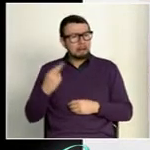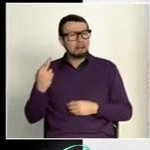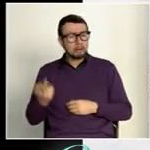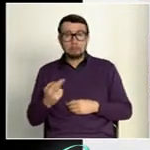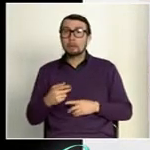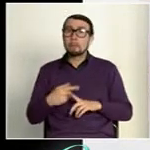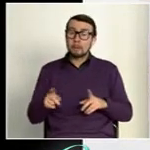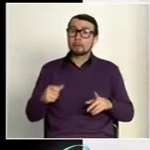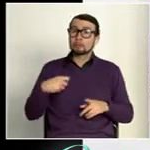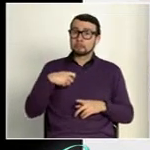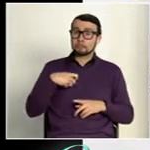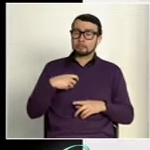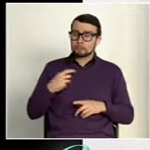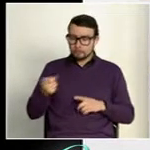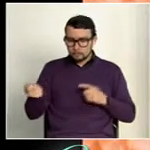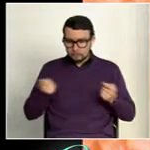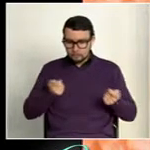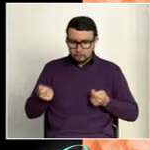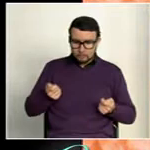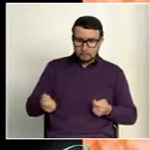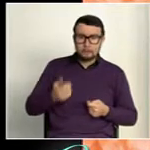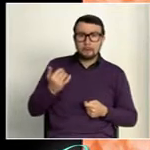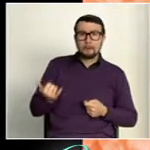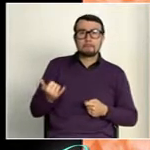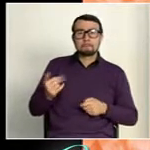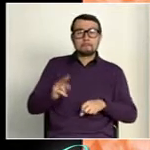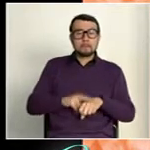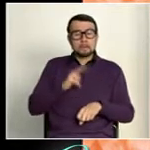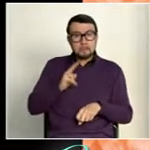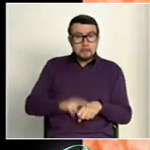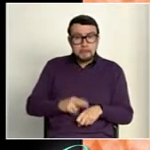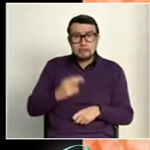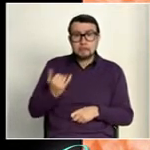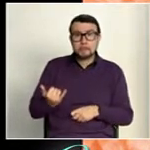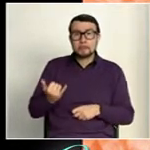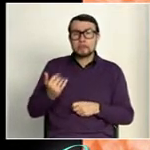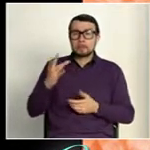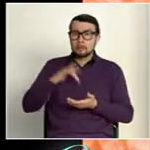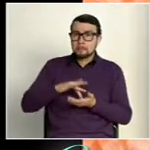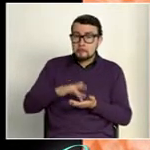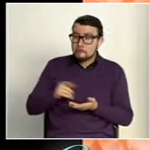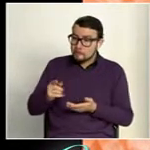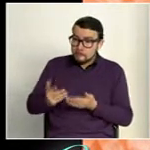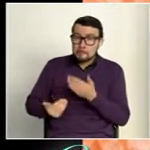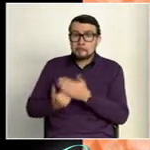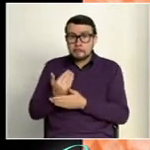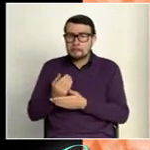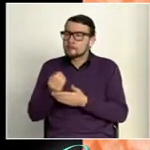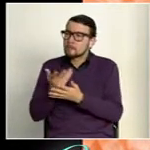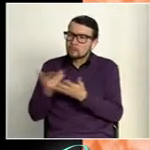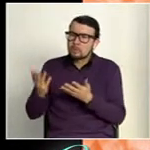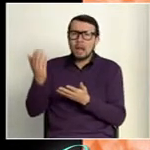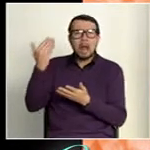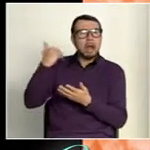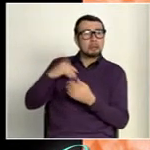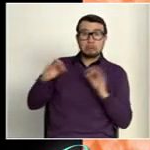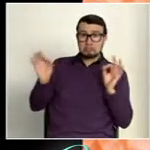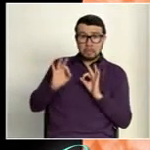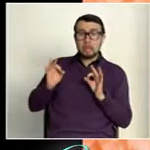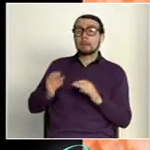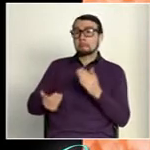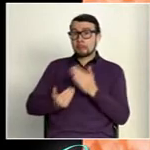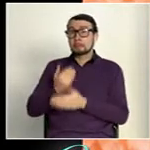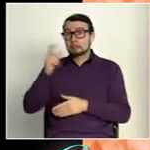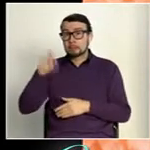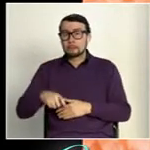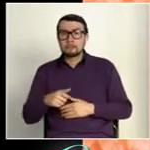una farmacopea nutricional demasiado grande y podemos empezar a consumir cosas que nunca hemos consumido. Porque hay una